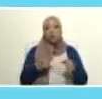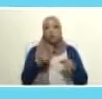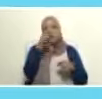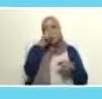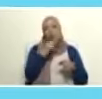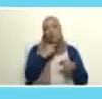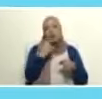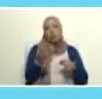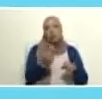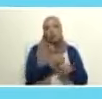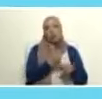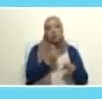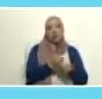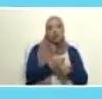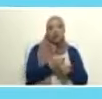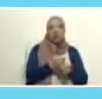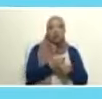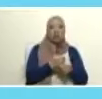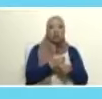vocero.